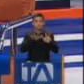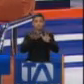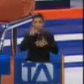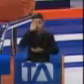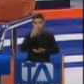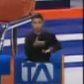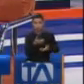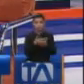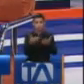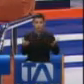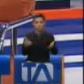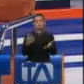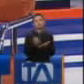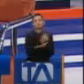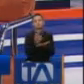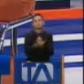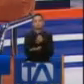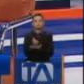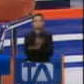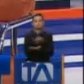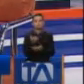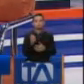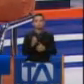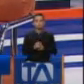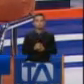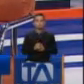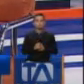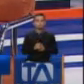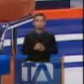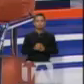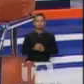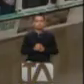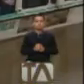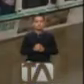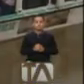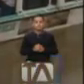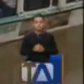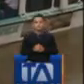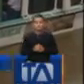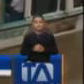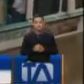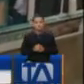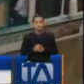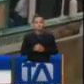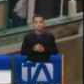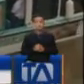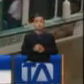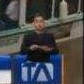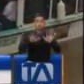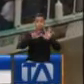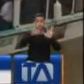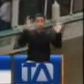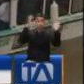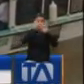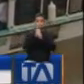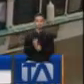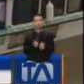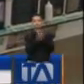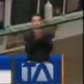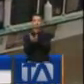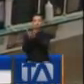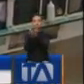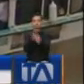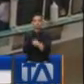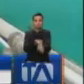hecho ocurrió la madrugada del sábado en el trayecto hacia la isla Puná. zarparon a las 10 de la noche de suelo guayaquileño con